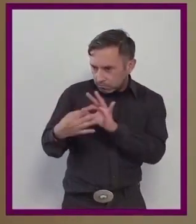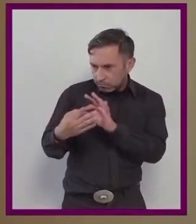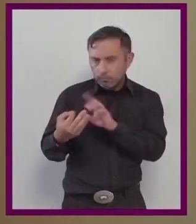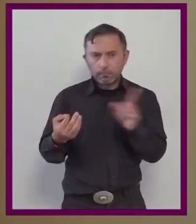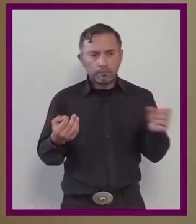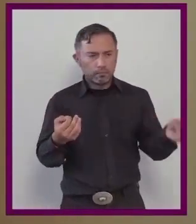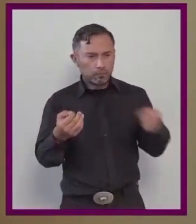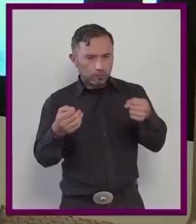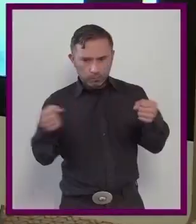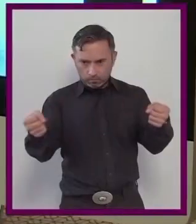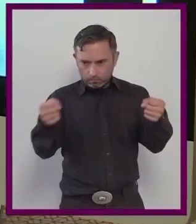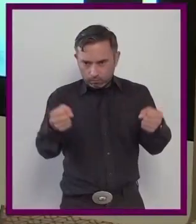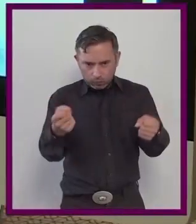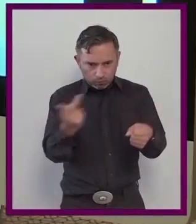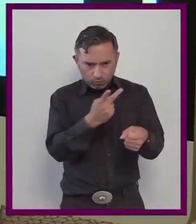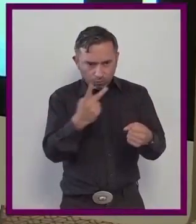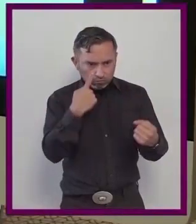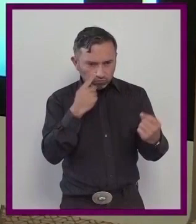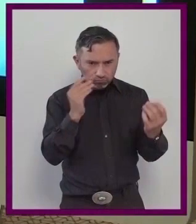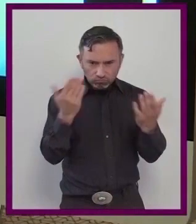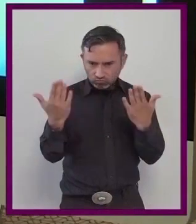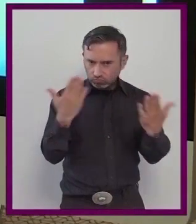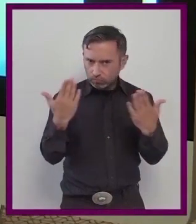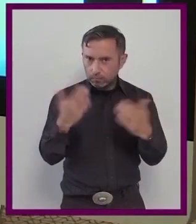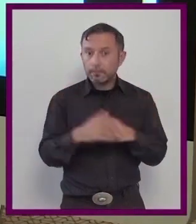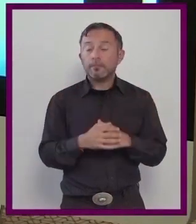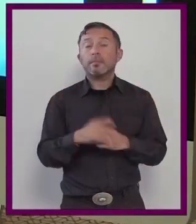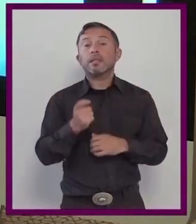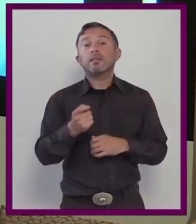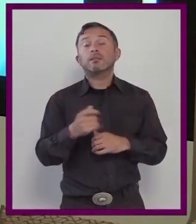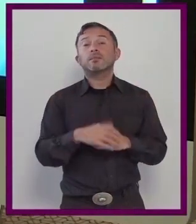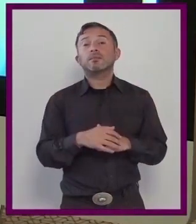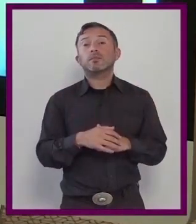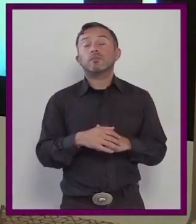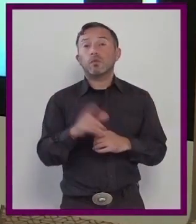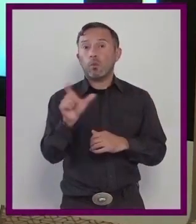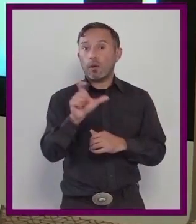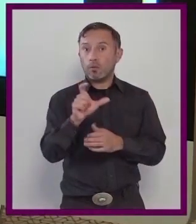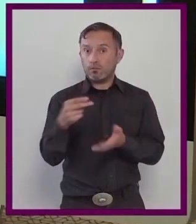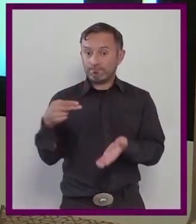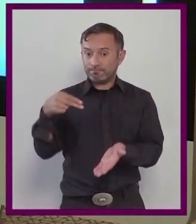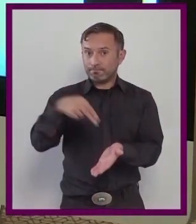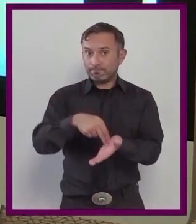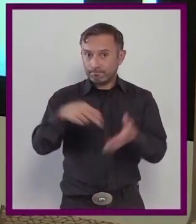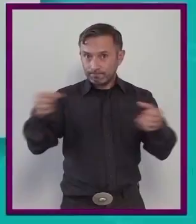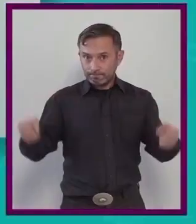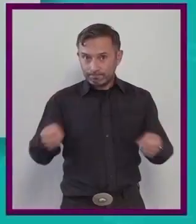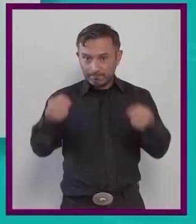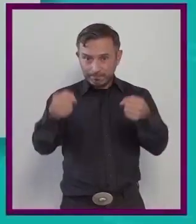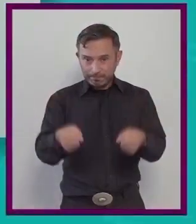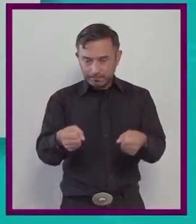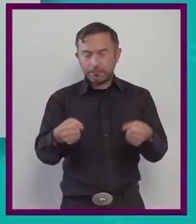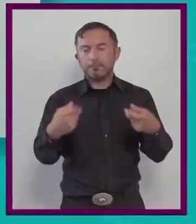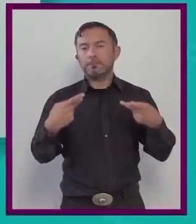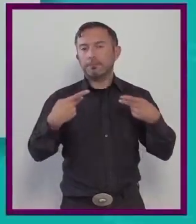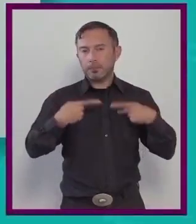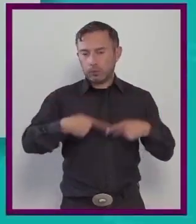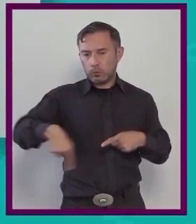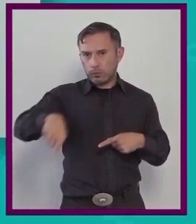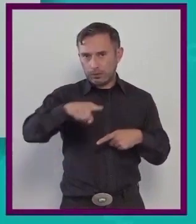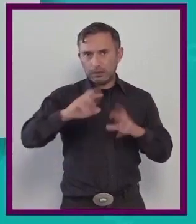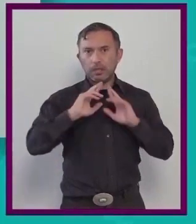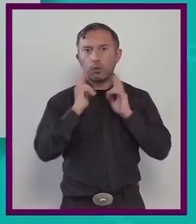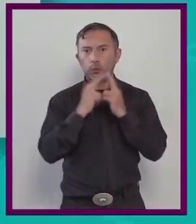la contraparte. Lo que tiene sobre todo es que en una misma audiencia, las partes